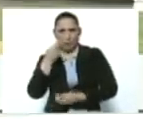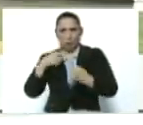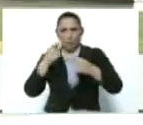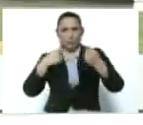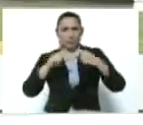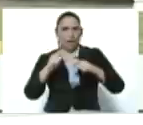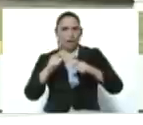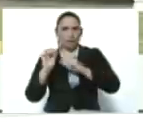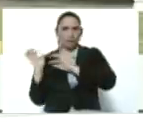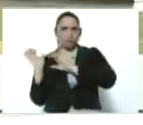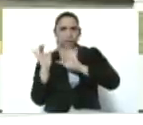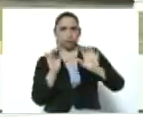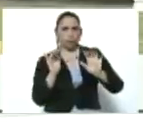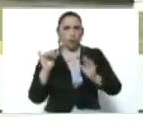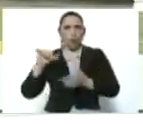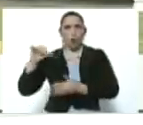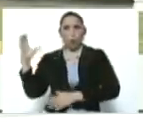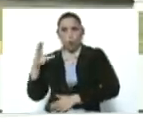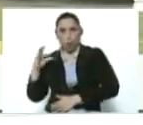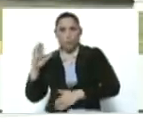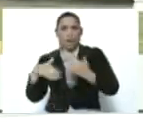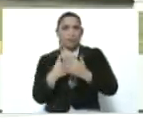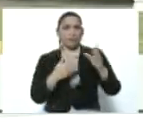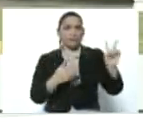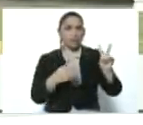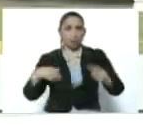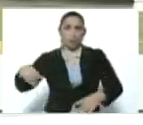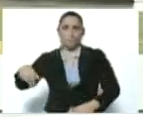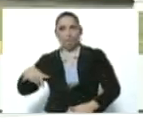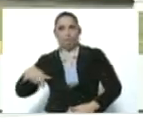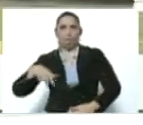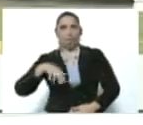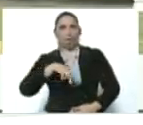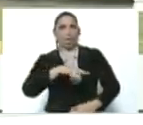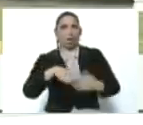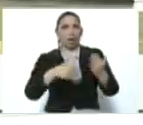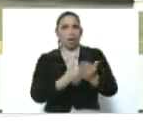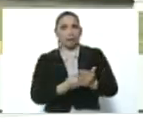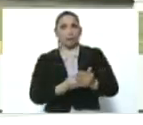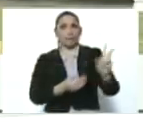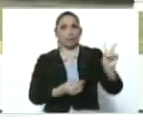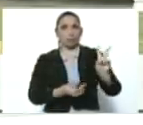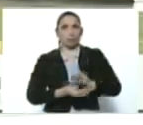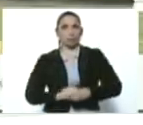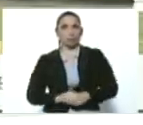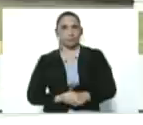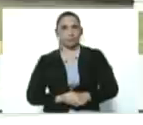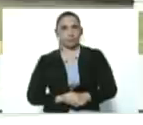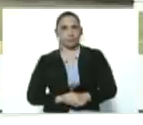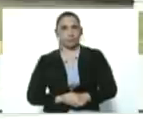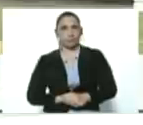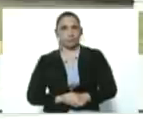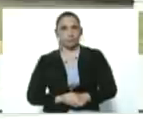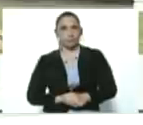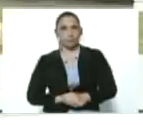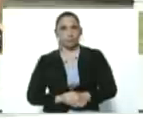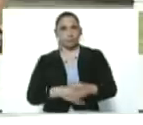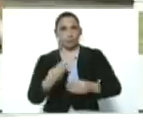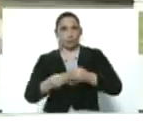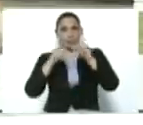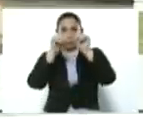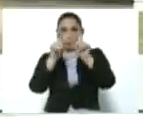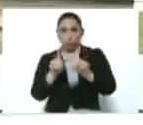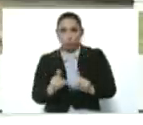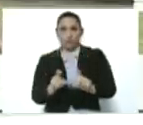procedente de bogotá se vino a pie desde bogotá a pie y llegó se le hicieron las pruebas